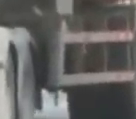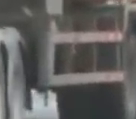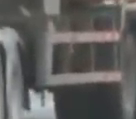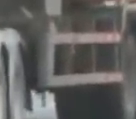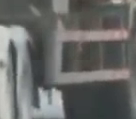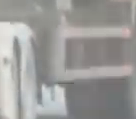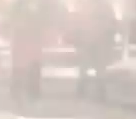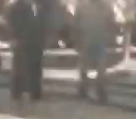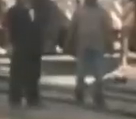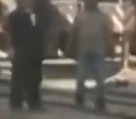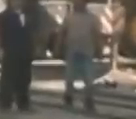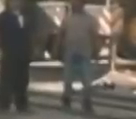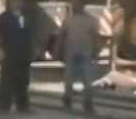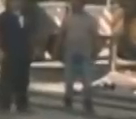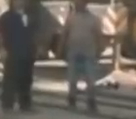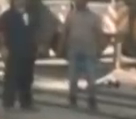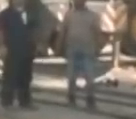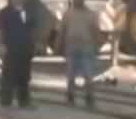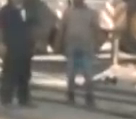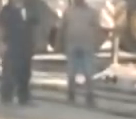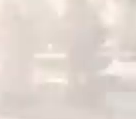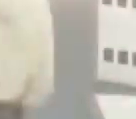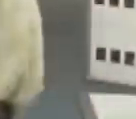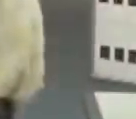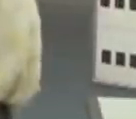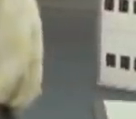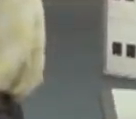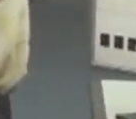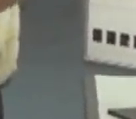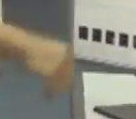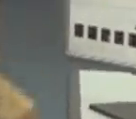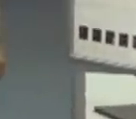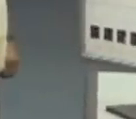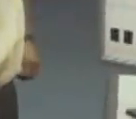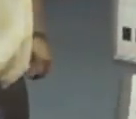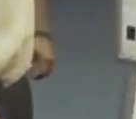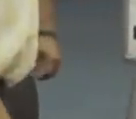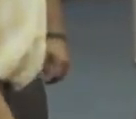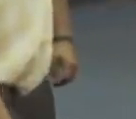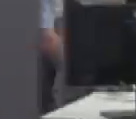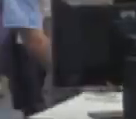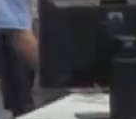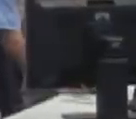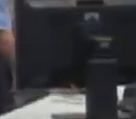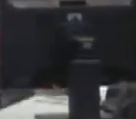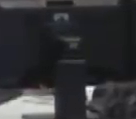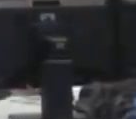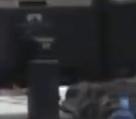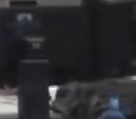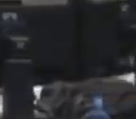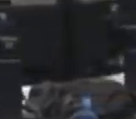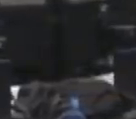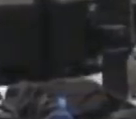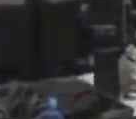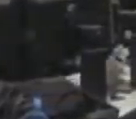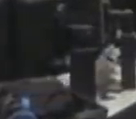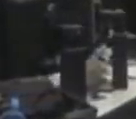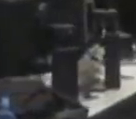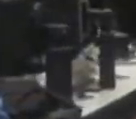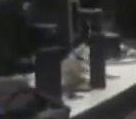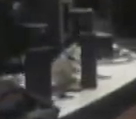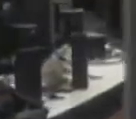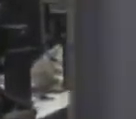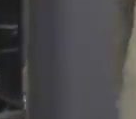salir airosos. La clase trabajadora de Corpoelec exhibió su enorme profesionalismo y